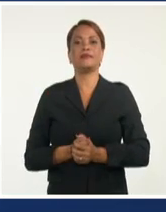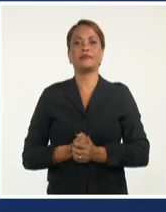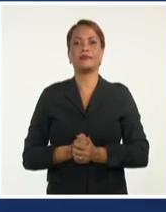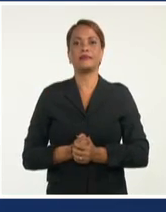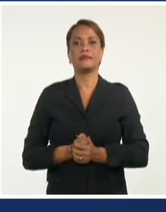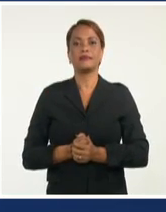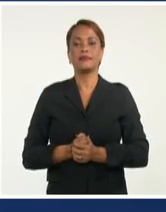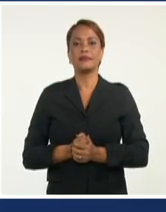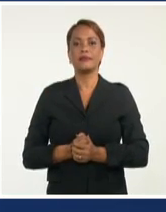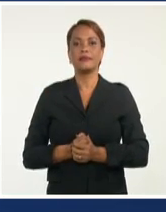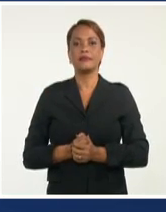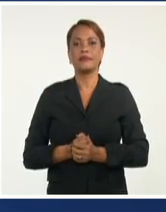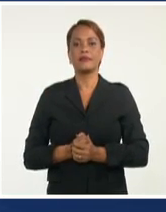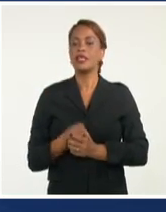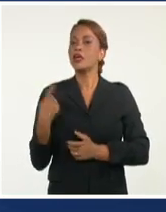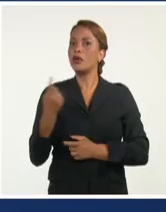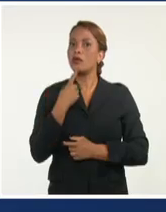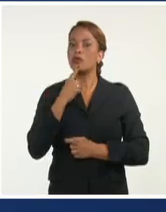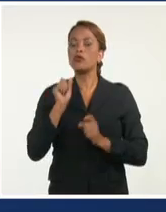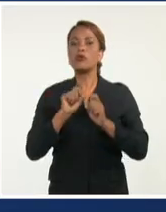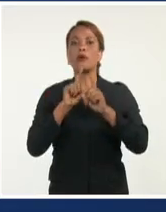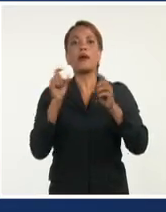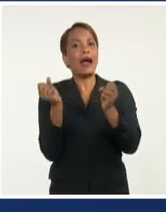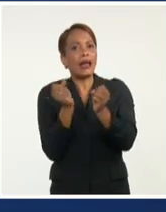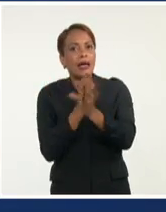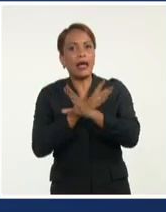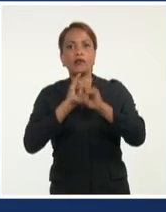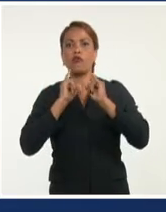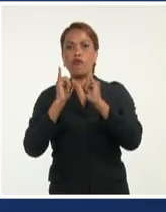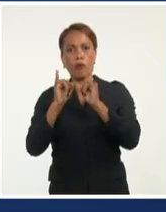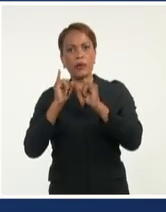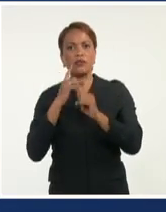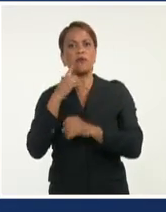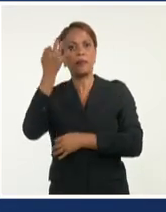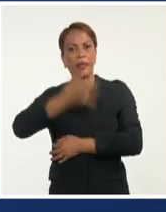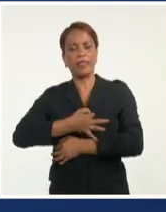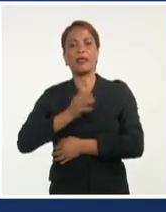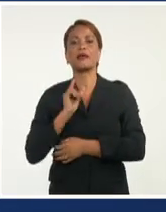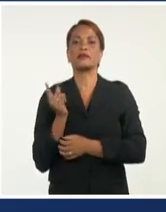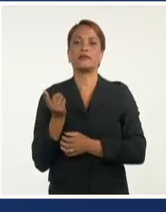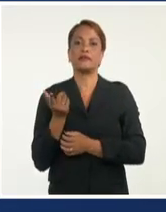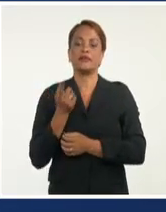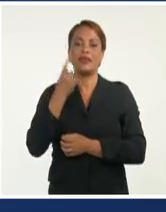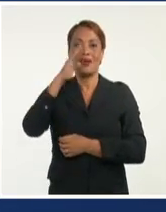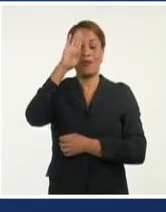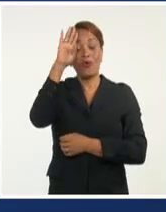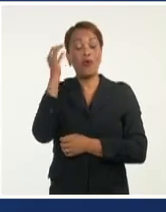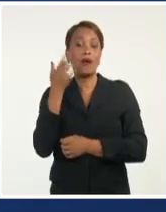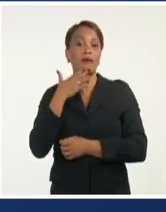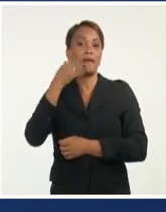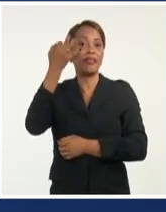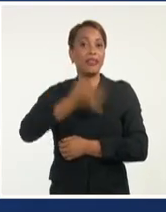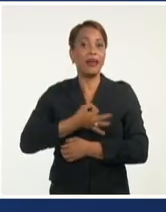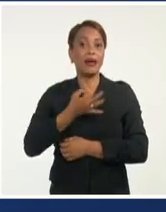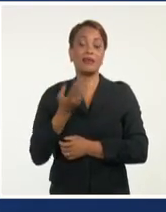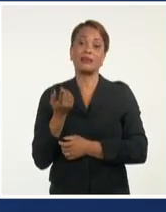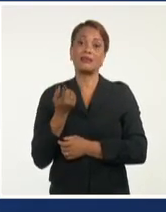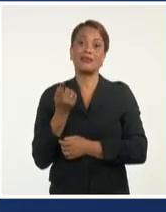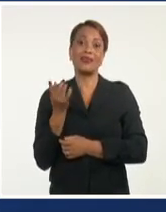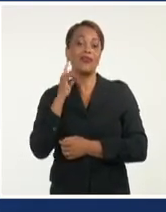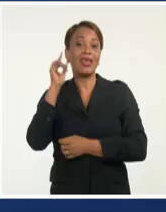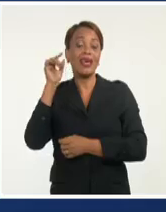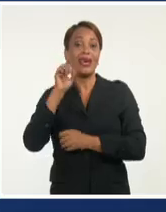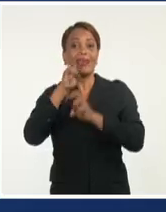se está es ampliando o amplificando mucho más lo que está sucediendo sobre la base de las mentiras más tontas, más fáciles de